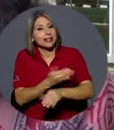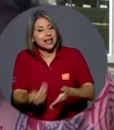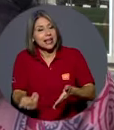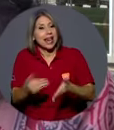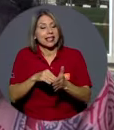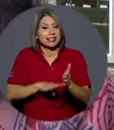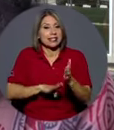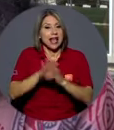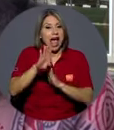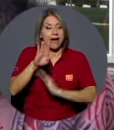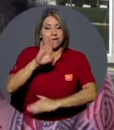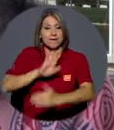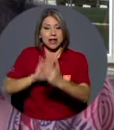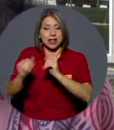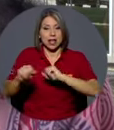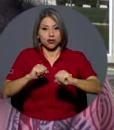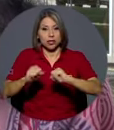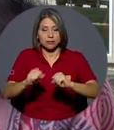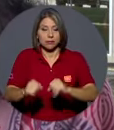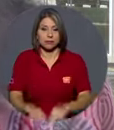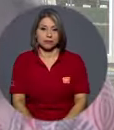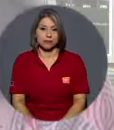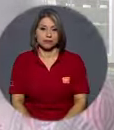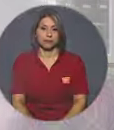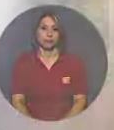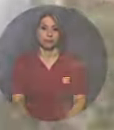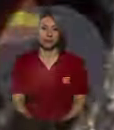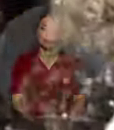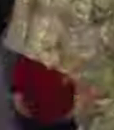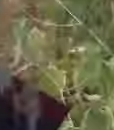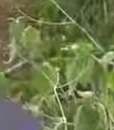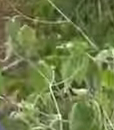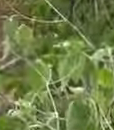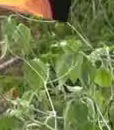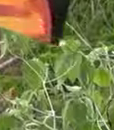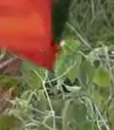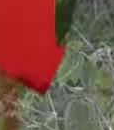bastante asertiva frente a lo que son los sismos, por ejemplo.